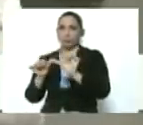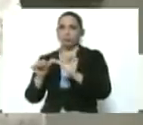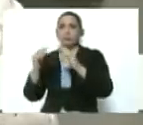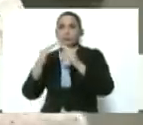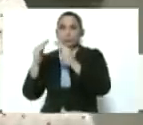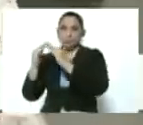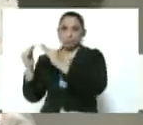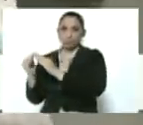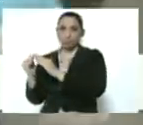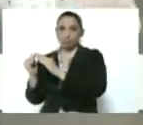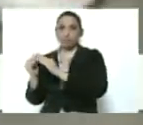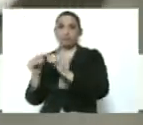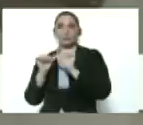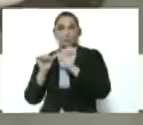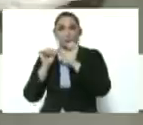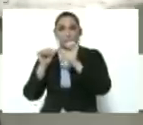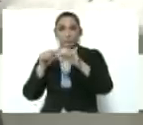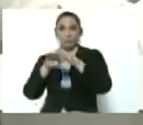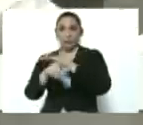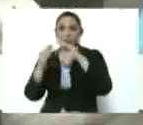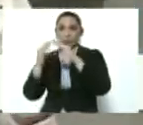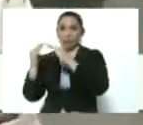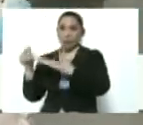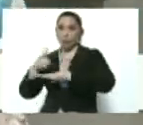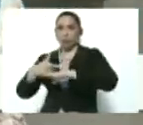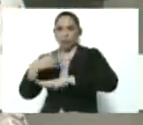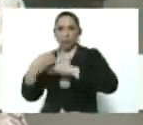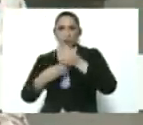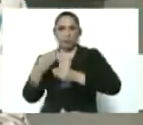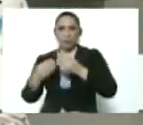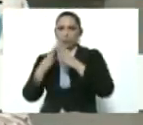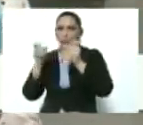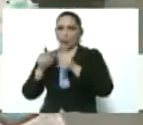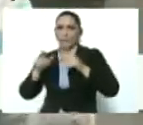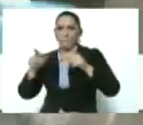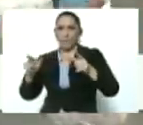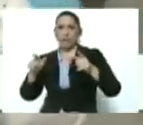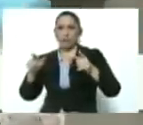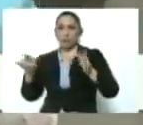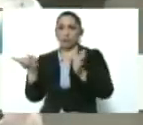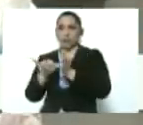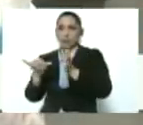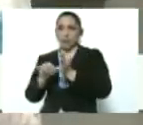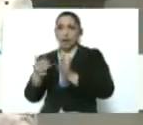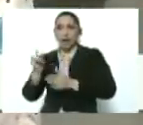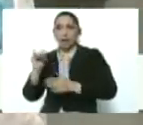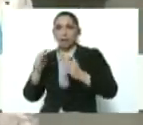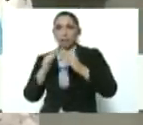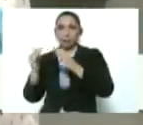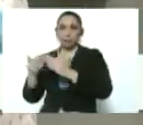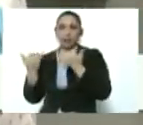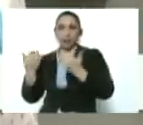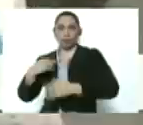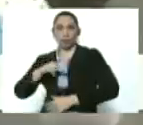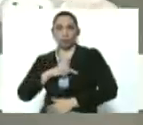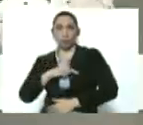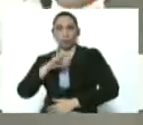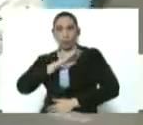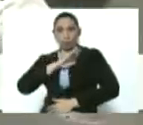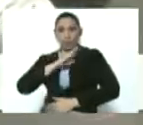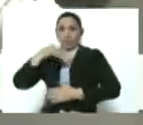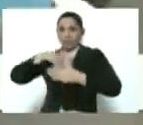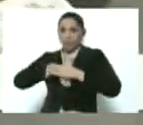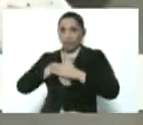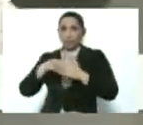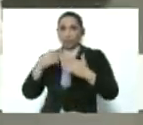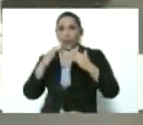hogar mantener también dentro del lugar el gobierno lo está haciendo en todos los espacios comunes ahora nosotros en el hogar tenemos que hacerlo